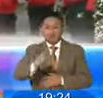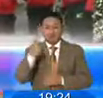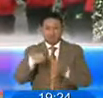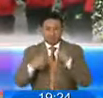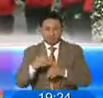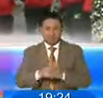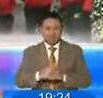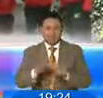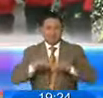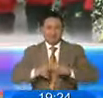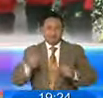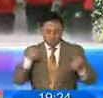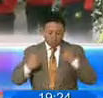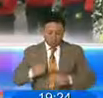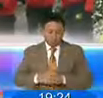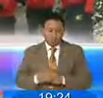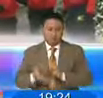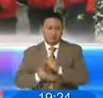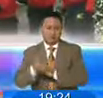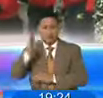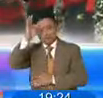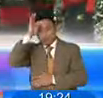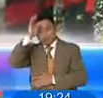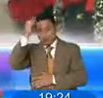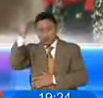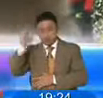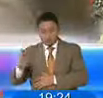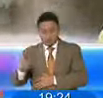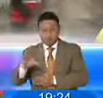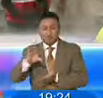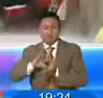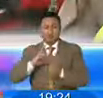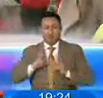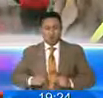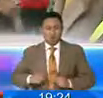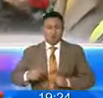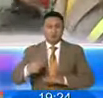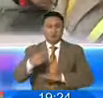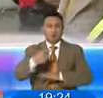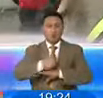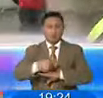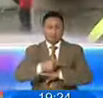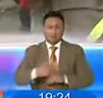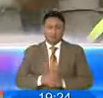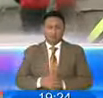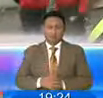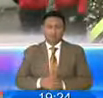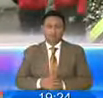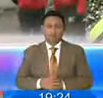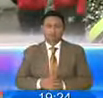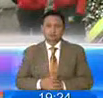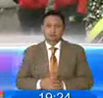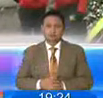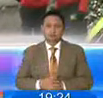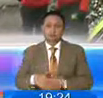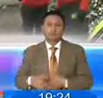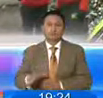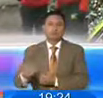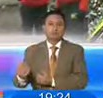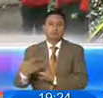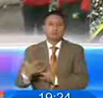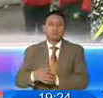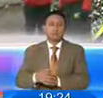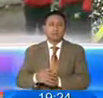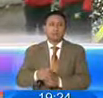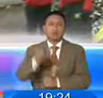fueron llevados hacia el Hospital del Sur y el Centro de Salud de Guamaní, y se reporta el fallecimiento de un ciudadano